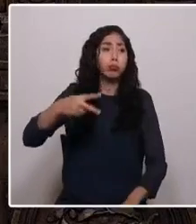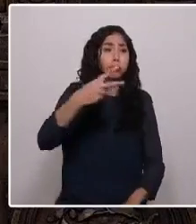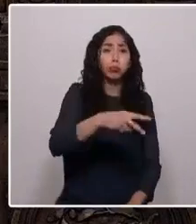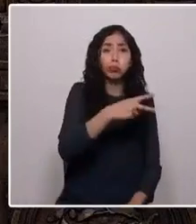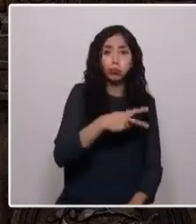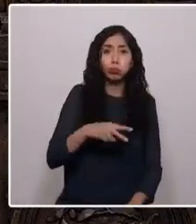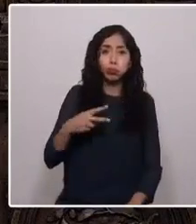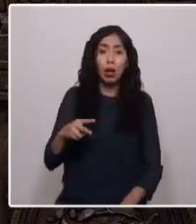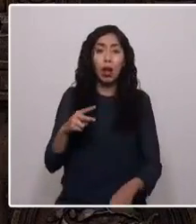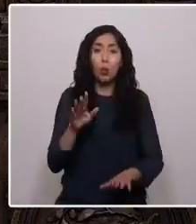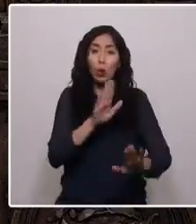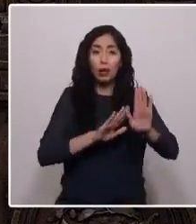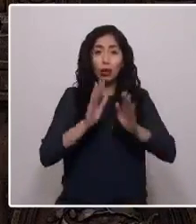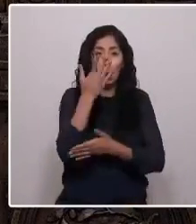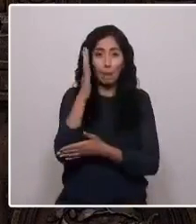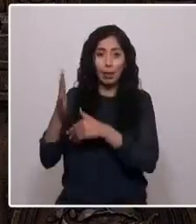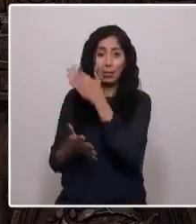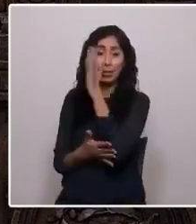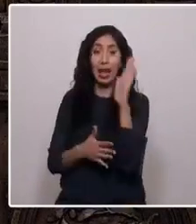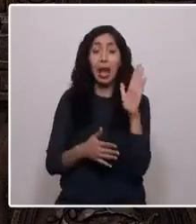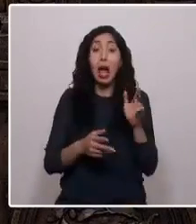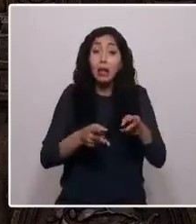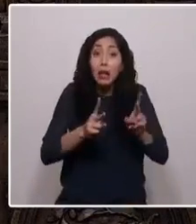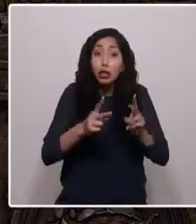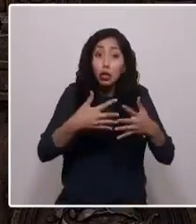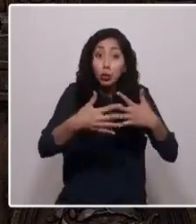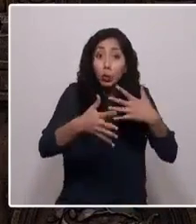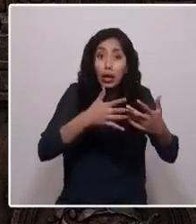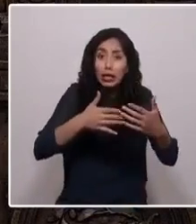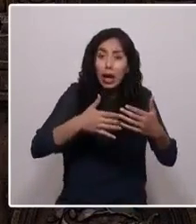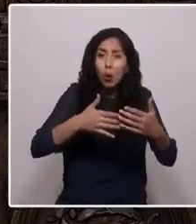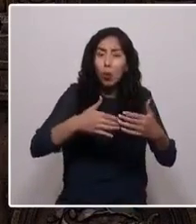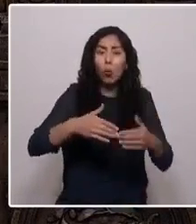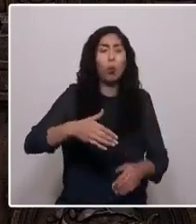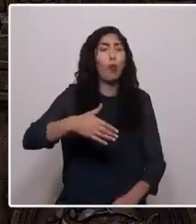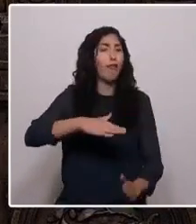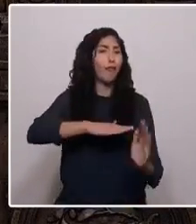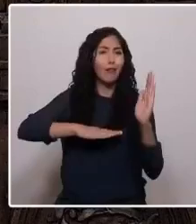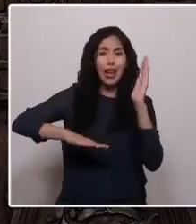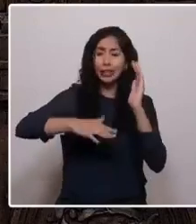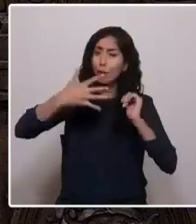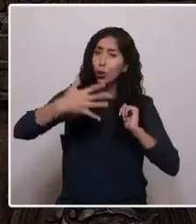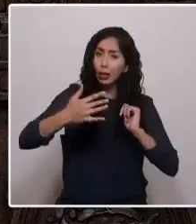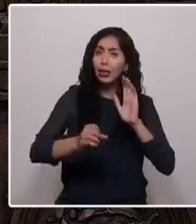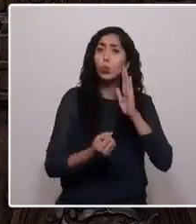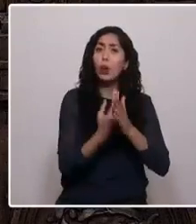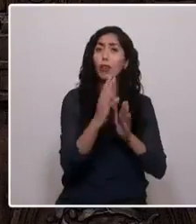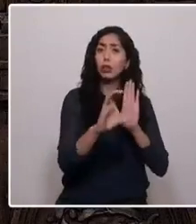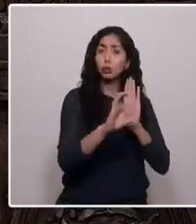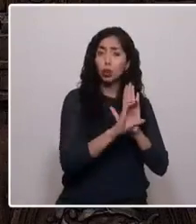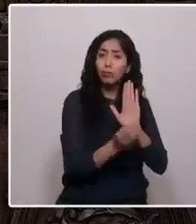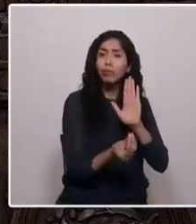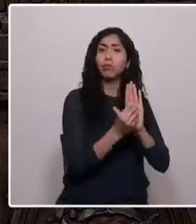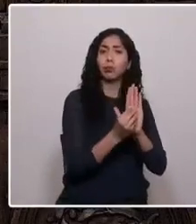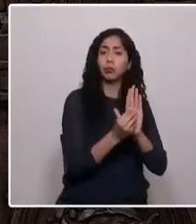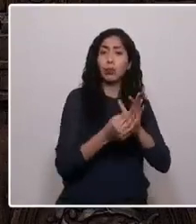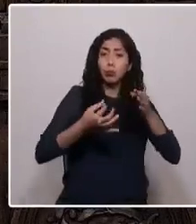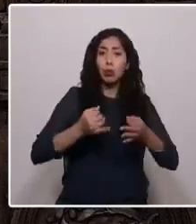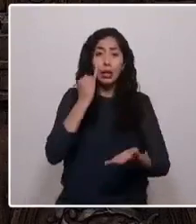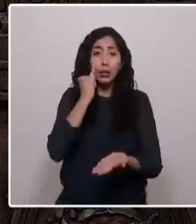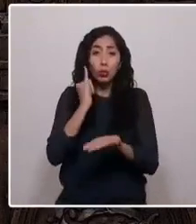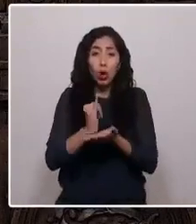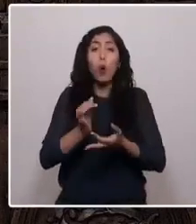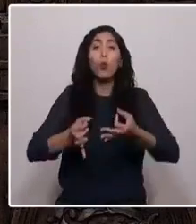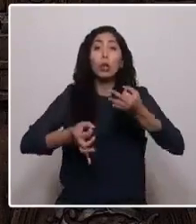los derechos de la naturaleza serán un pilar fundamental en la nueva constitución a través de una sólida institucionalidad de justicia ambiental